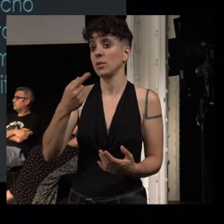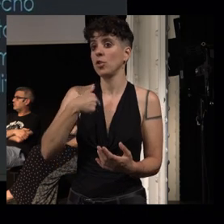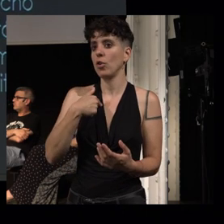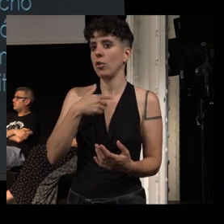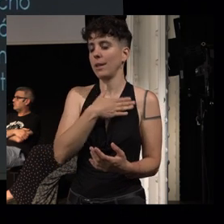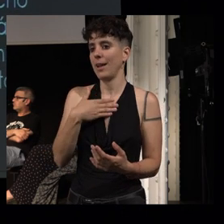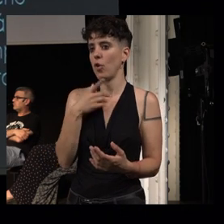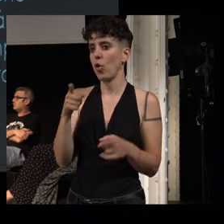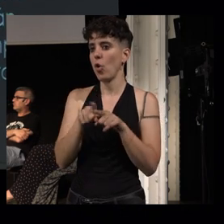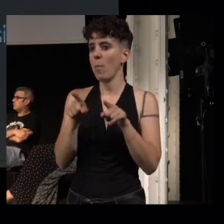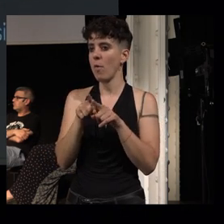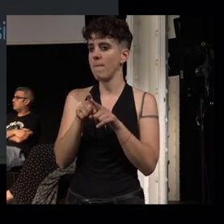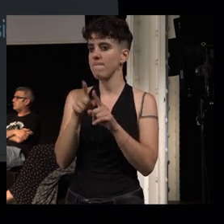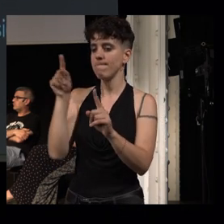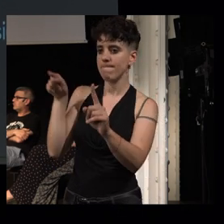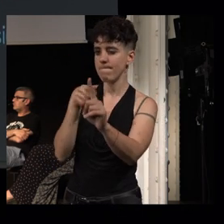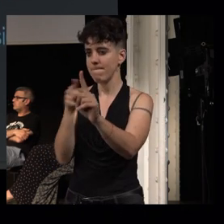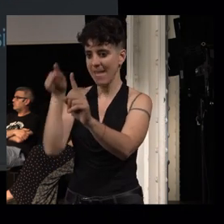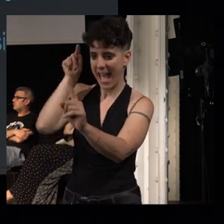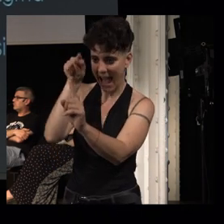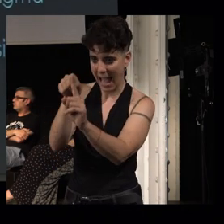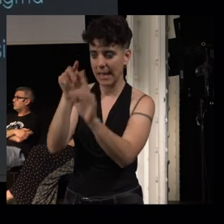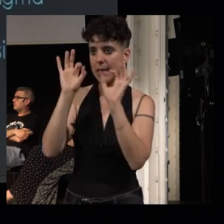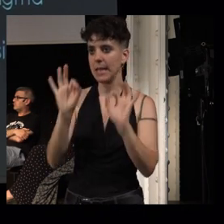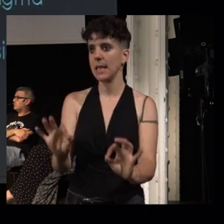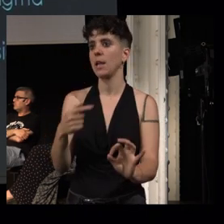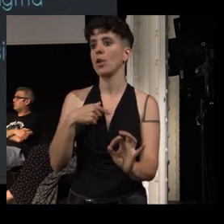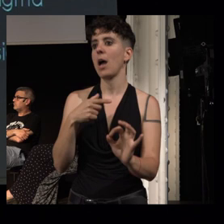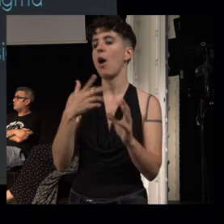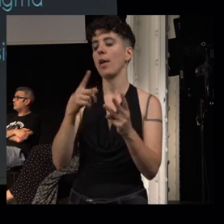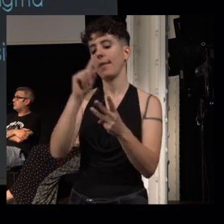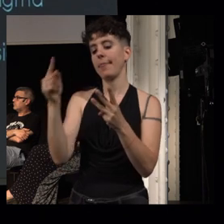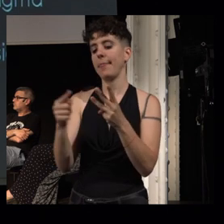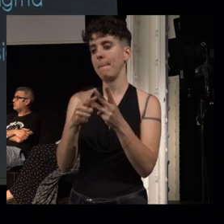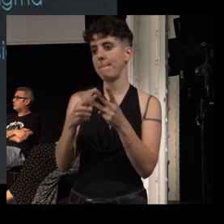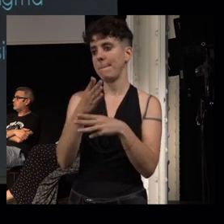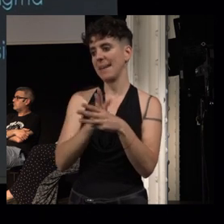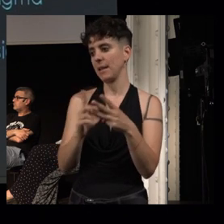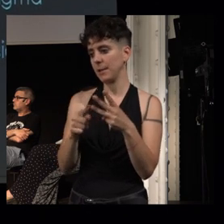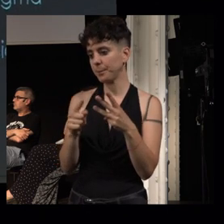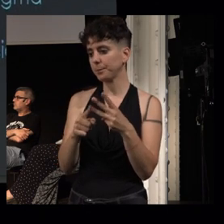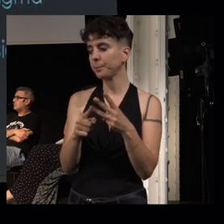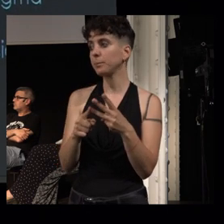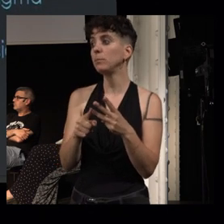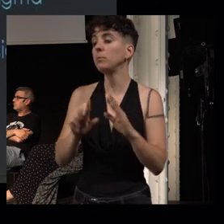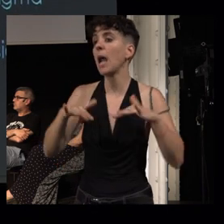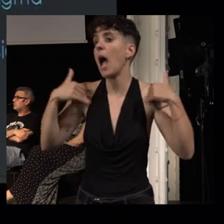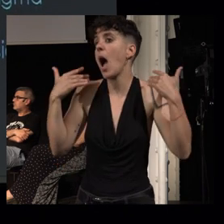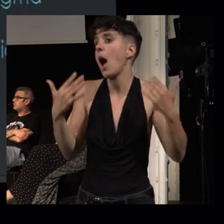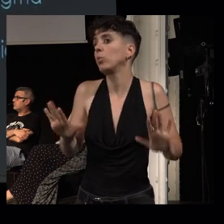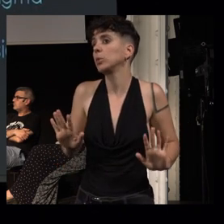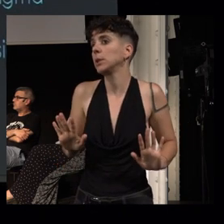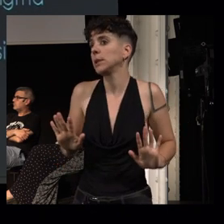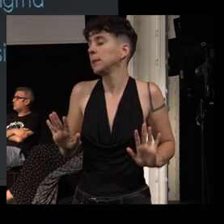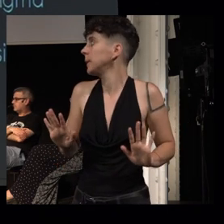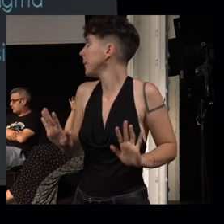yo me gustaría llegar, ¿no? Y paso a la parte número 3, ¿no? Es decir, aunque mi propuesta es